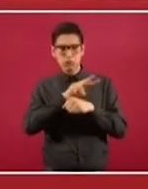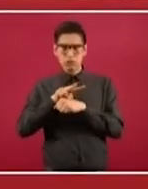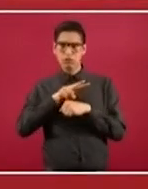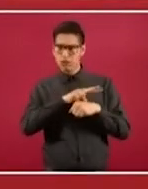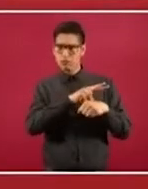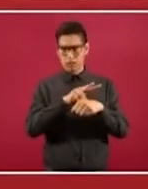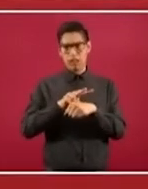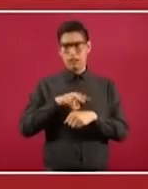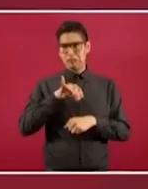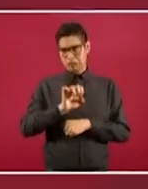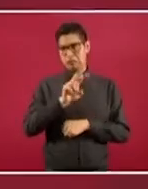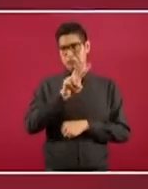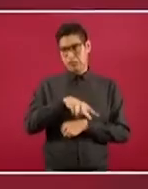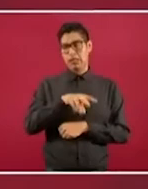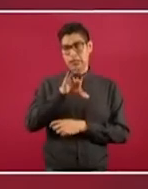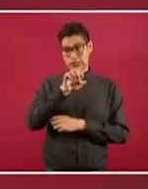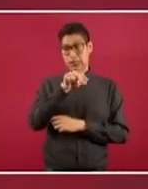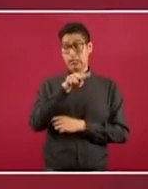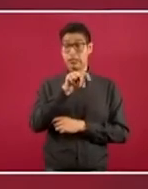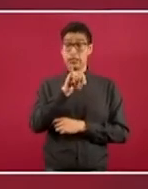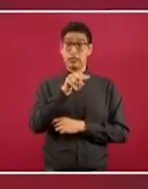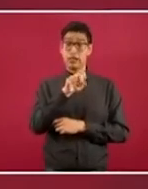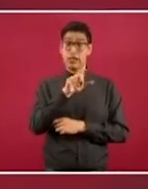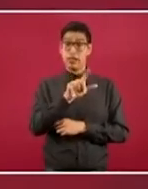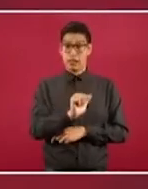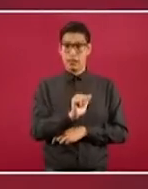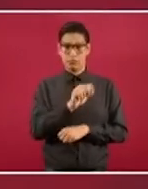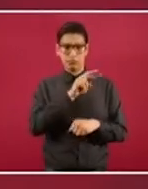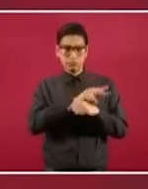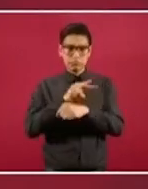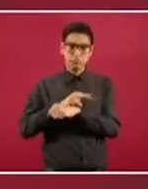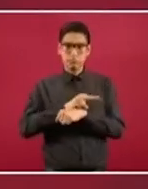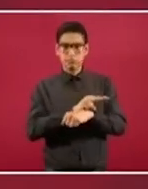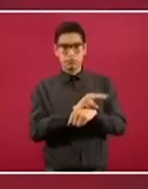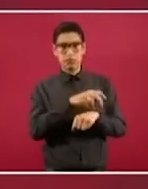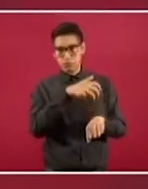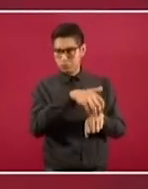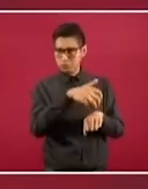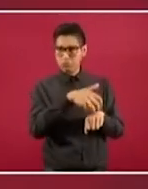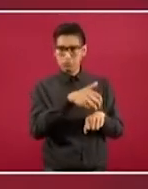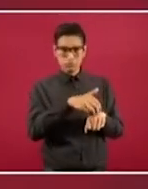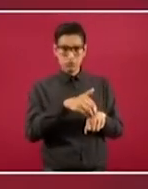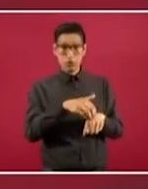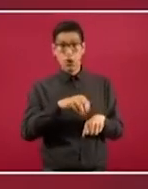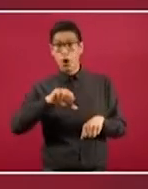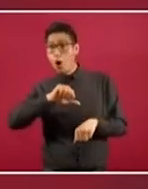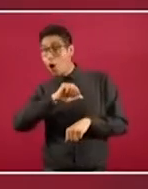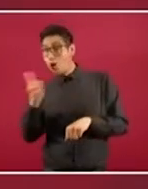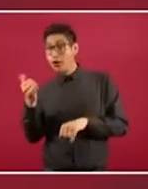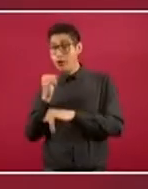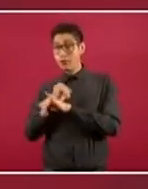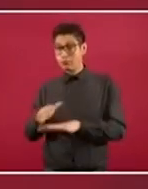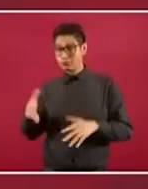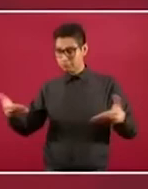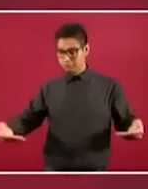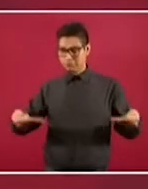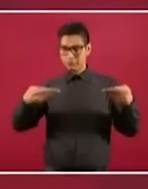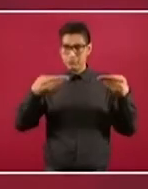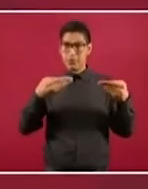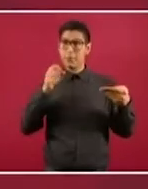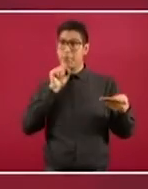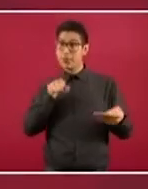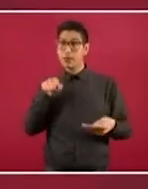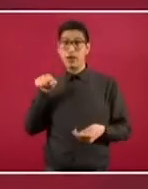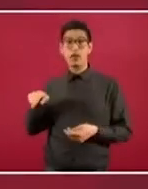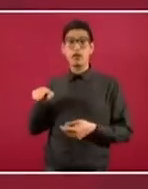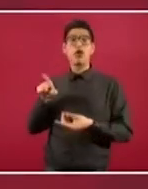por Centinela como otros datos, además de datos de la Universidad